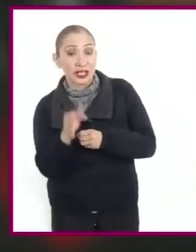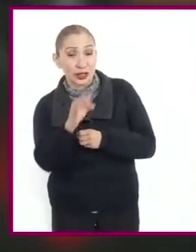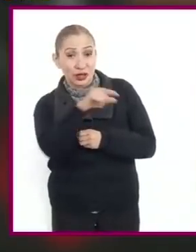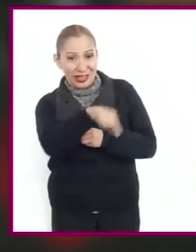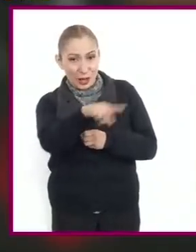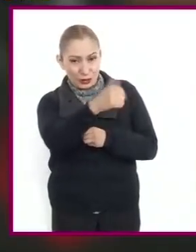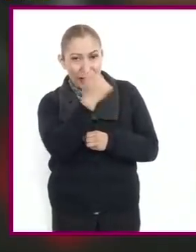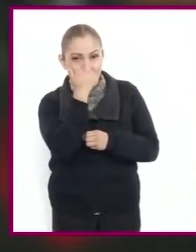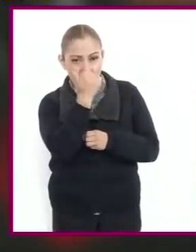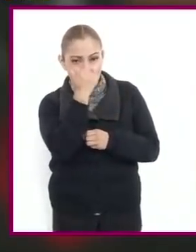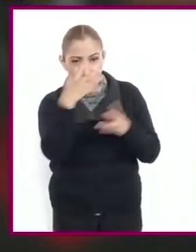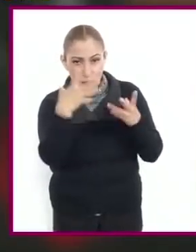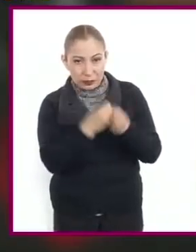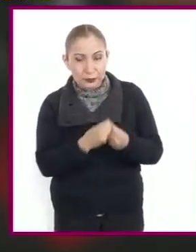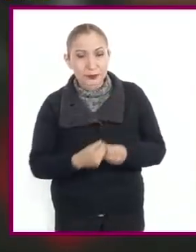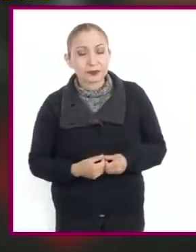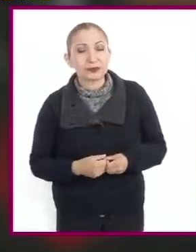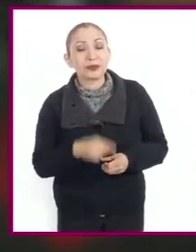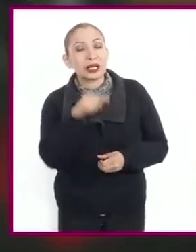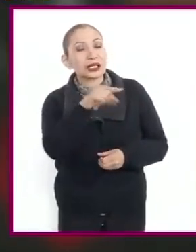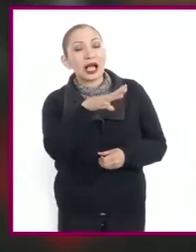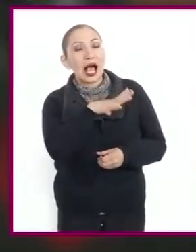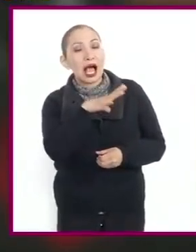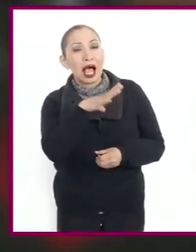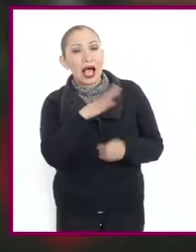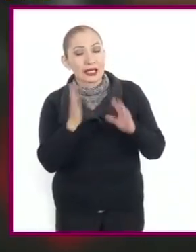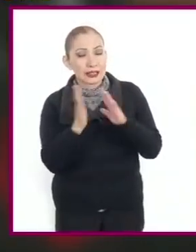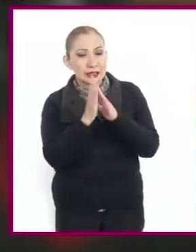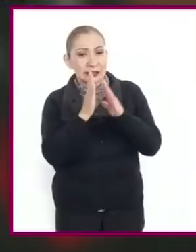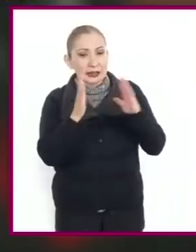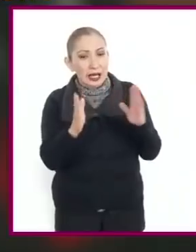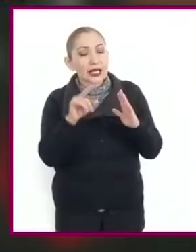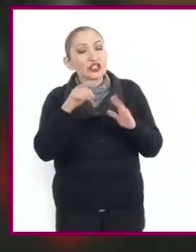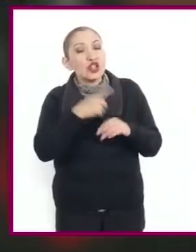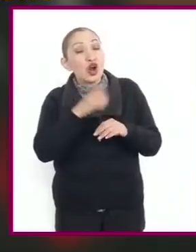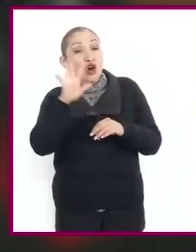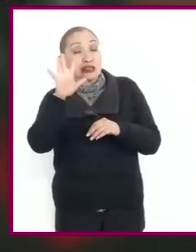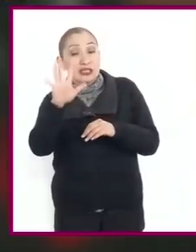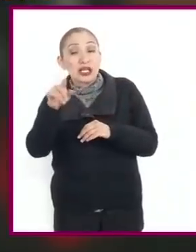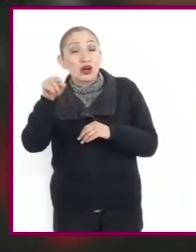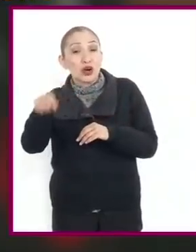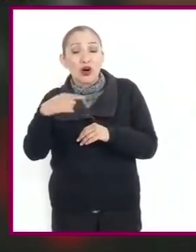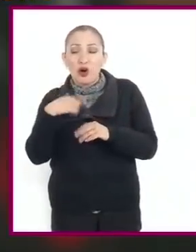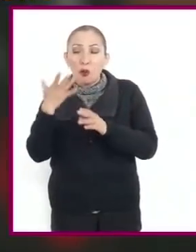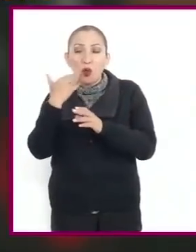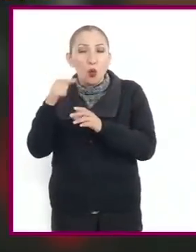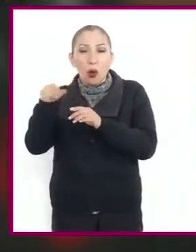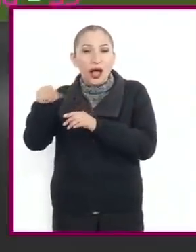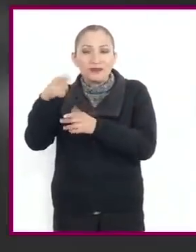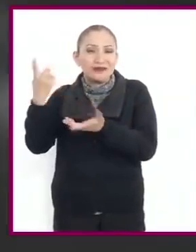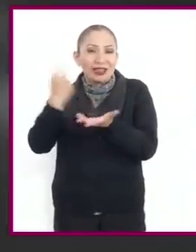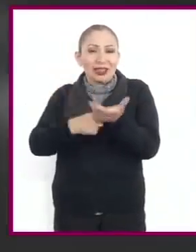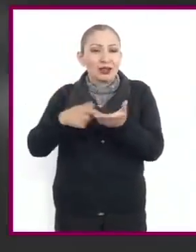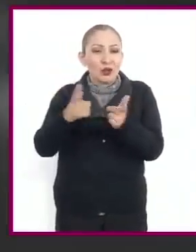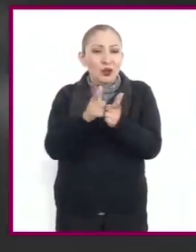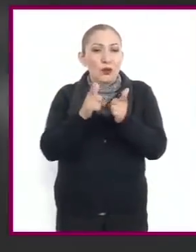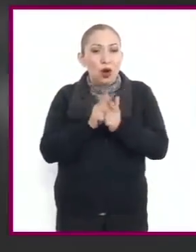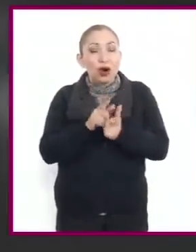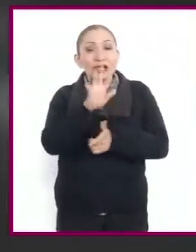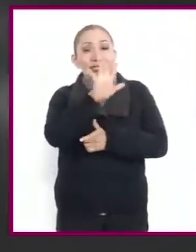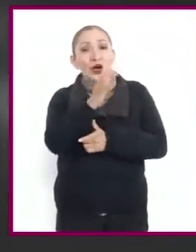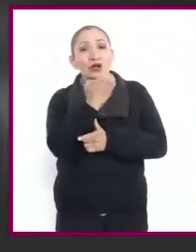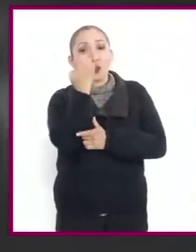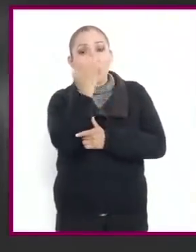54.91% de la población total, se ubican en ese intervalo y que solo 5 quedan fuera del mismo. Las